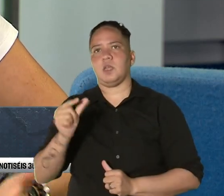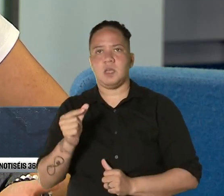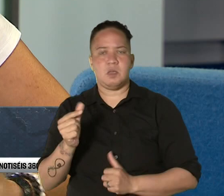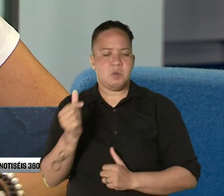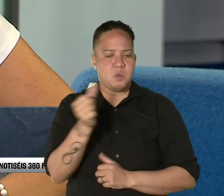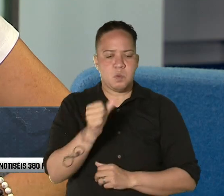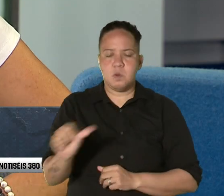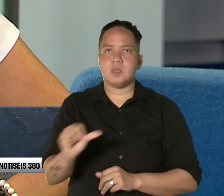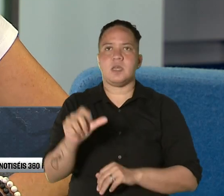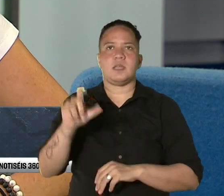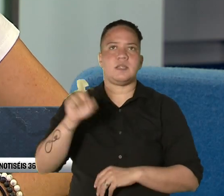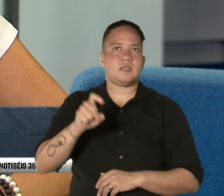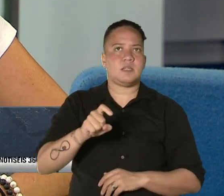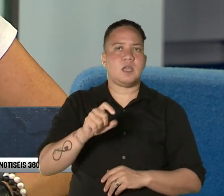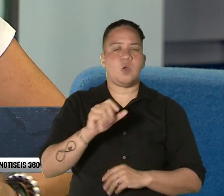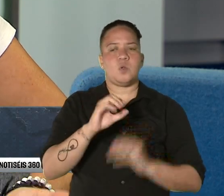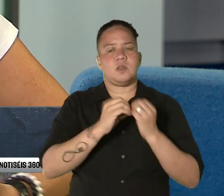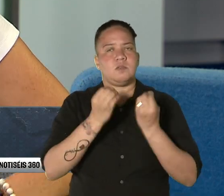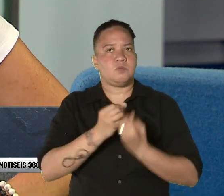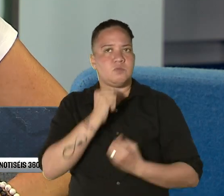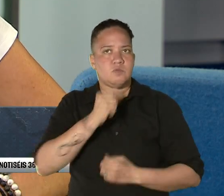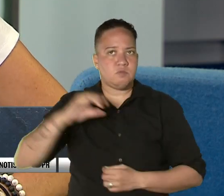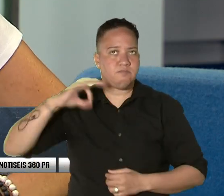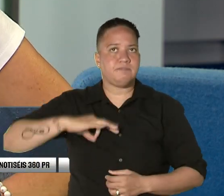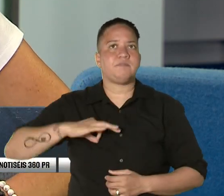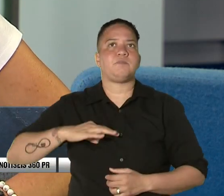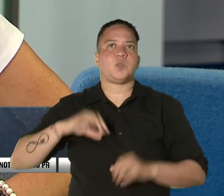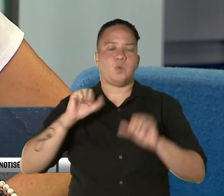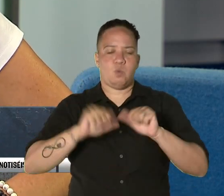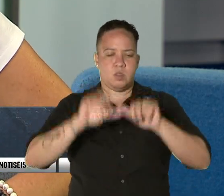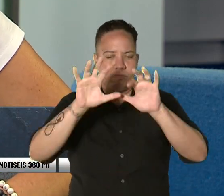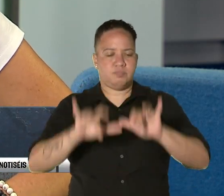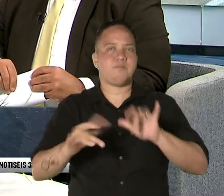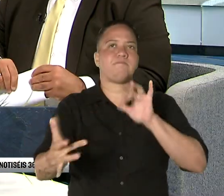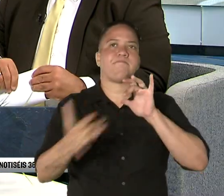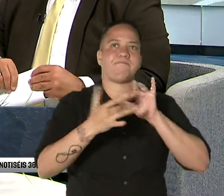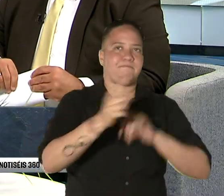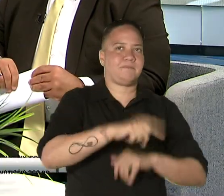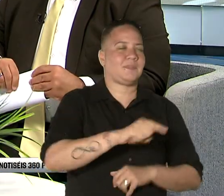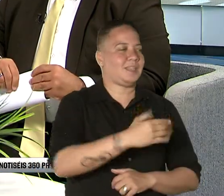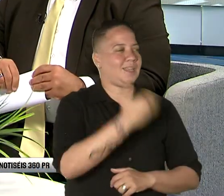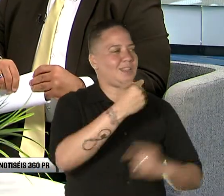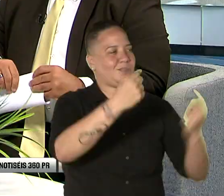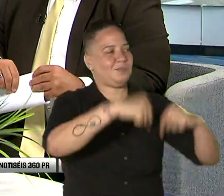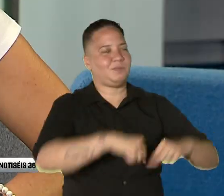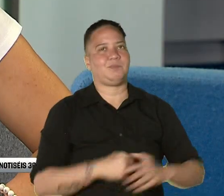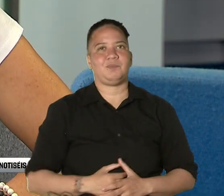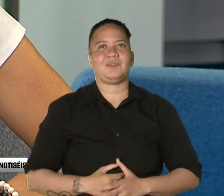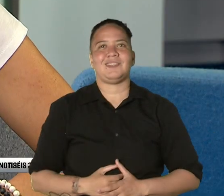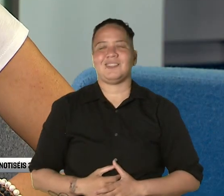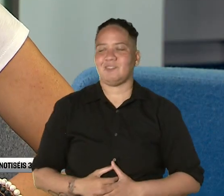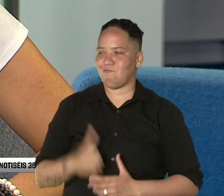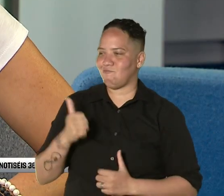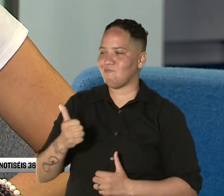o alguna organización sin fines de lucro nos puede escribir Gracias por acompañarnos Vale gracias a